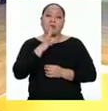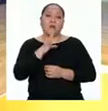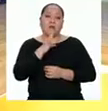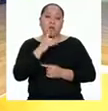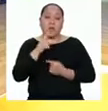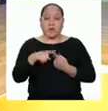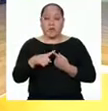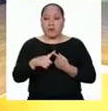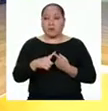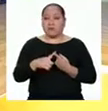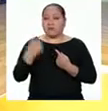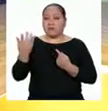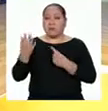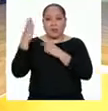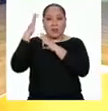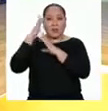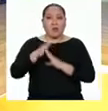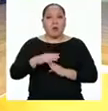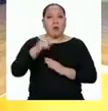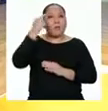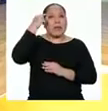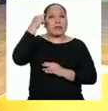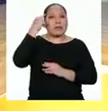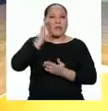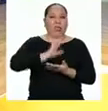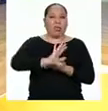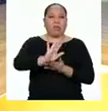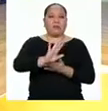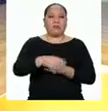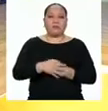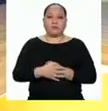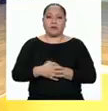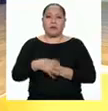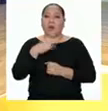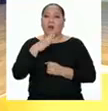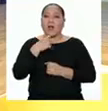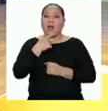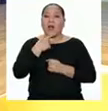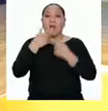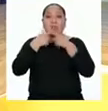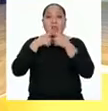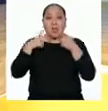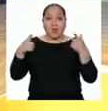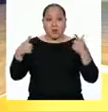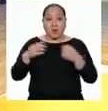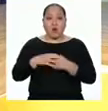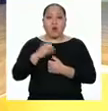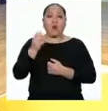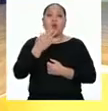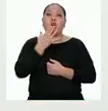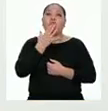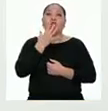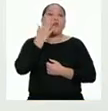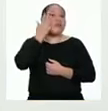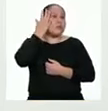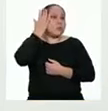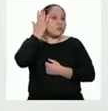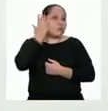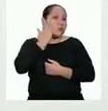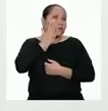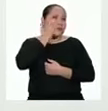hablar, la forma de pensar, la lengua con la que hablaban y el color de piel.